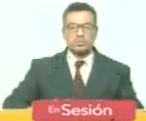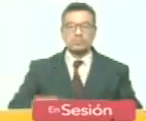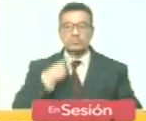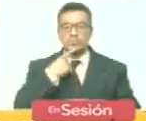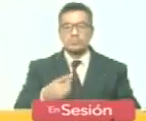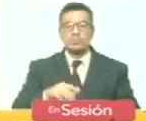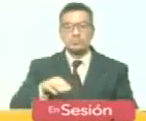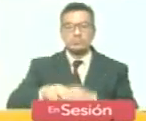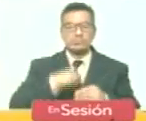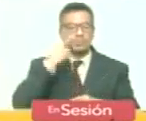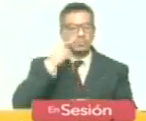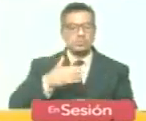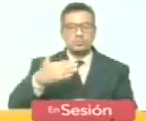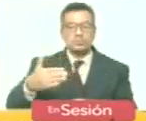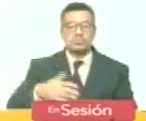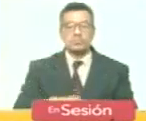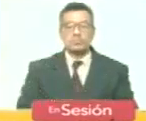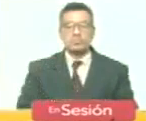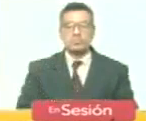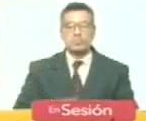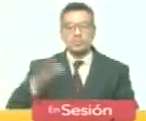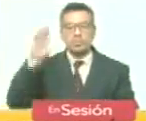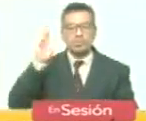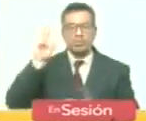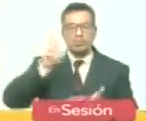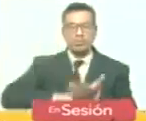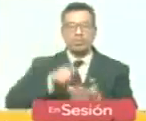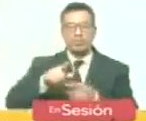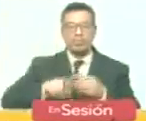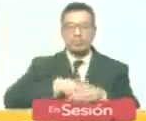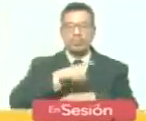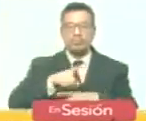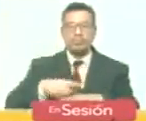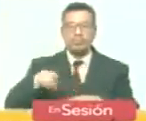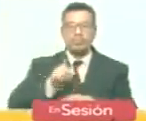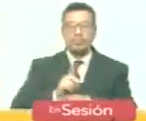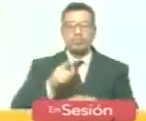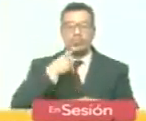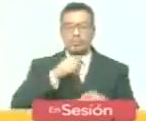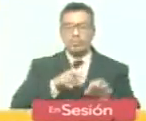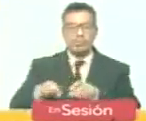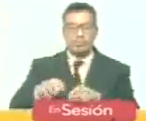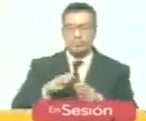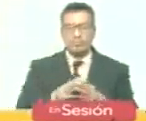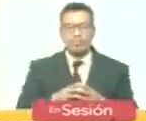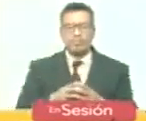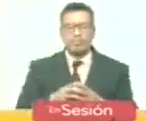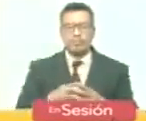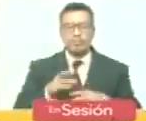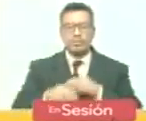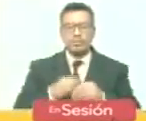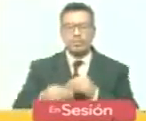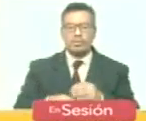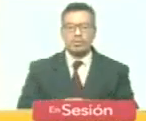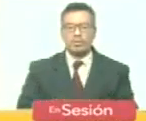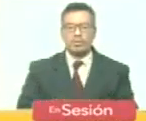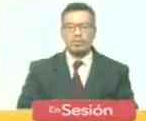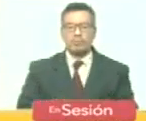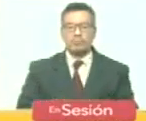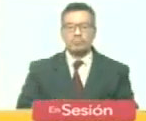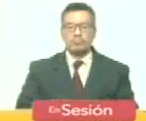sírvanse a manifestarlo con la señal de costumbre. Queda aprobado por unanimidad. Por favor, secretaria, conforme